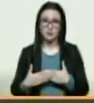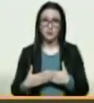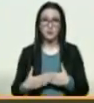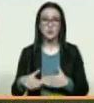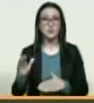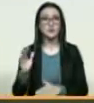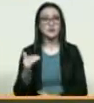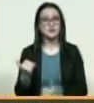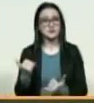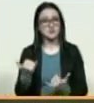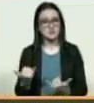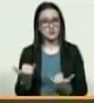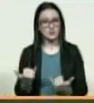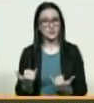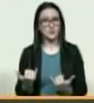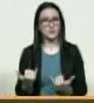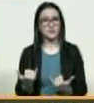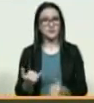este espacio,